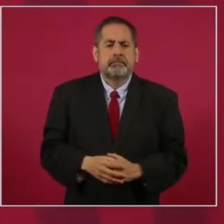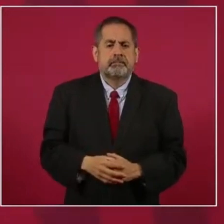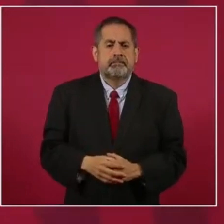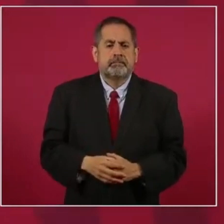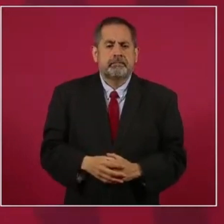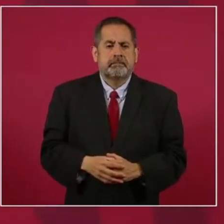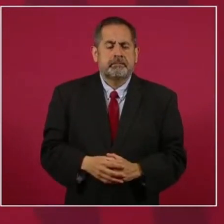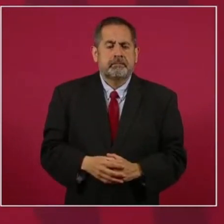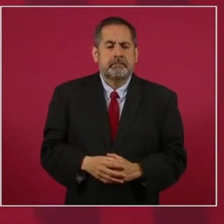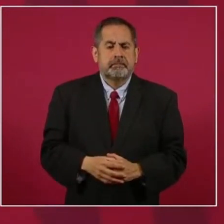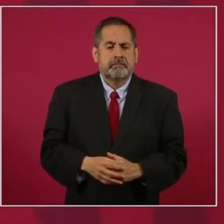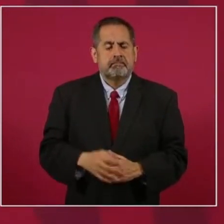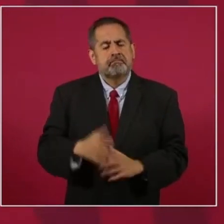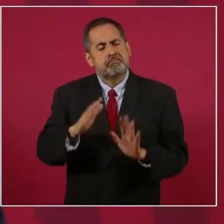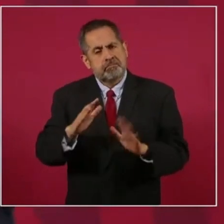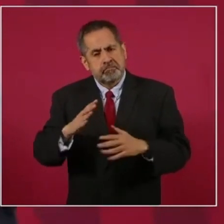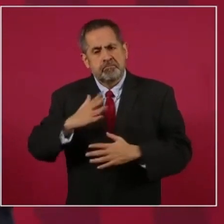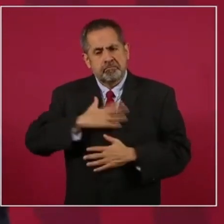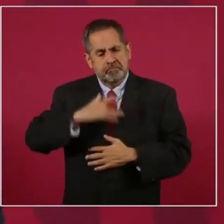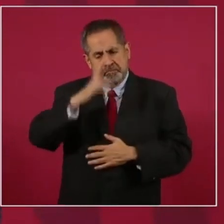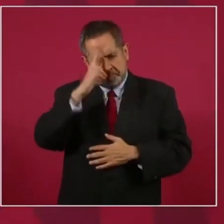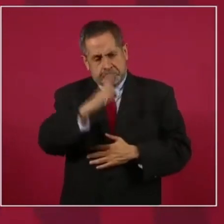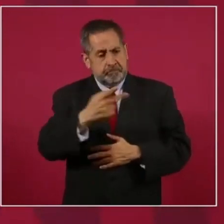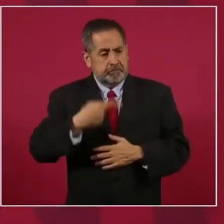los difuntos